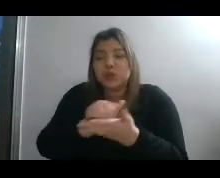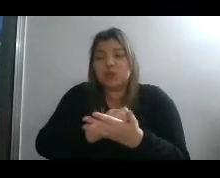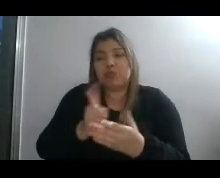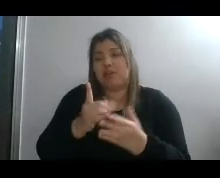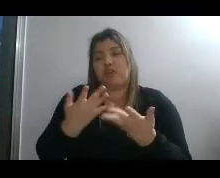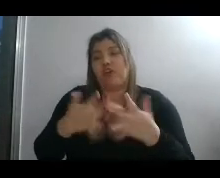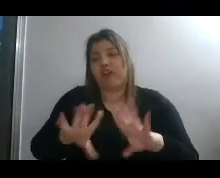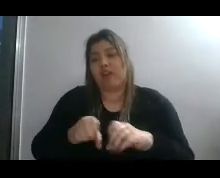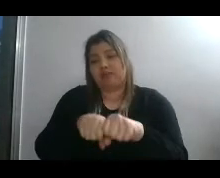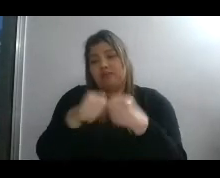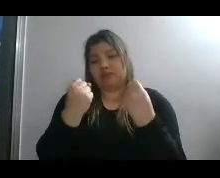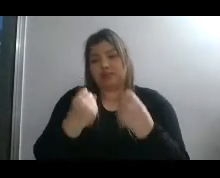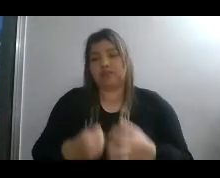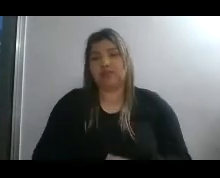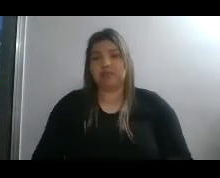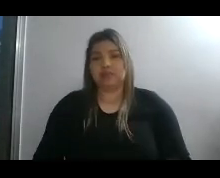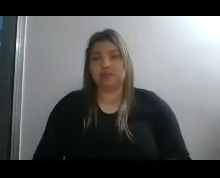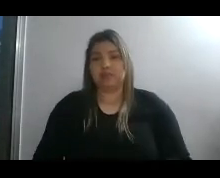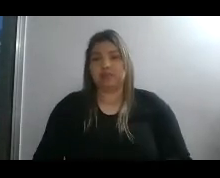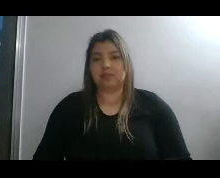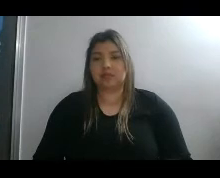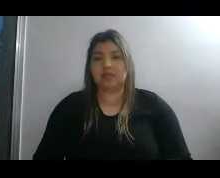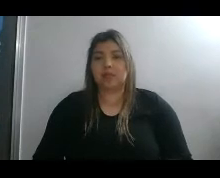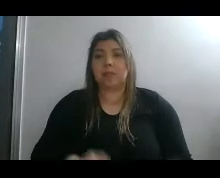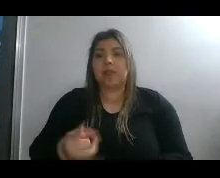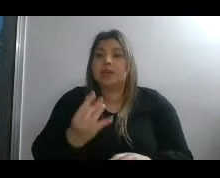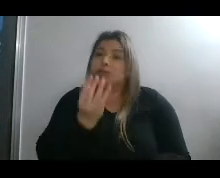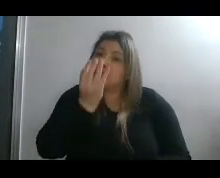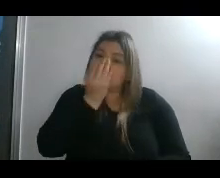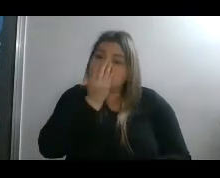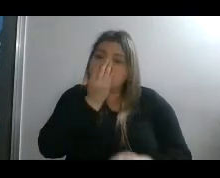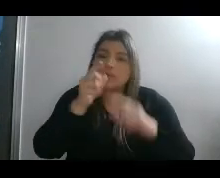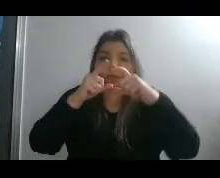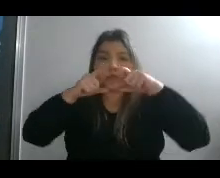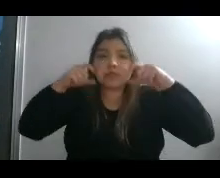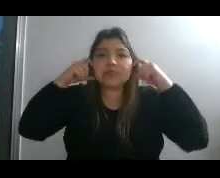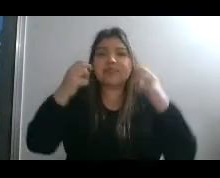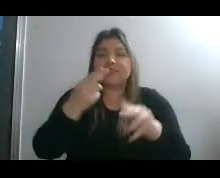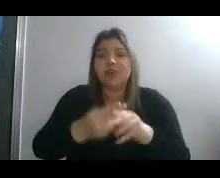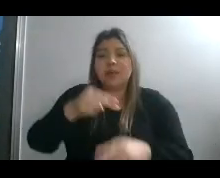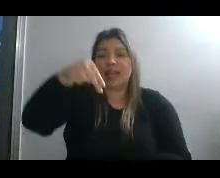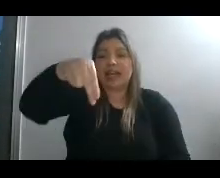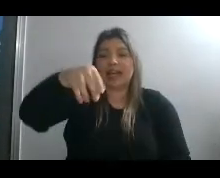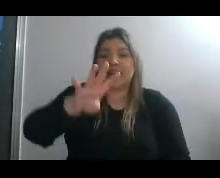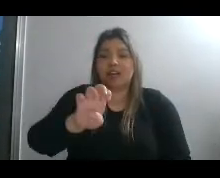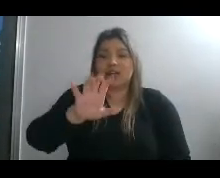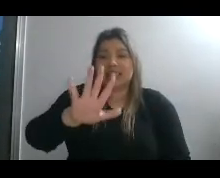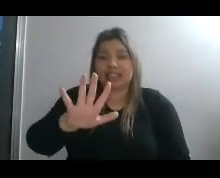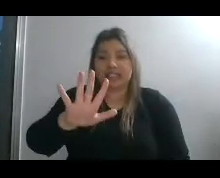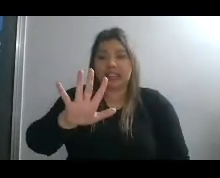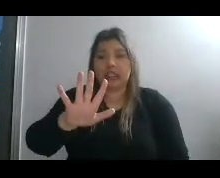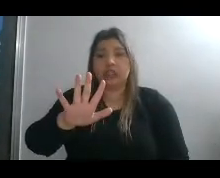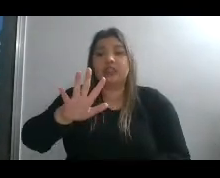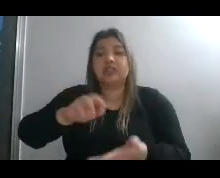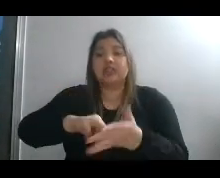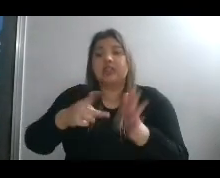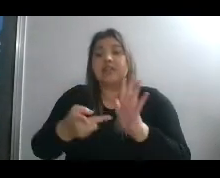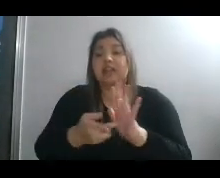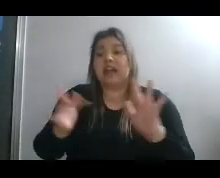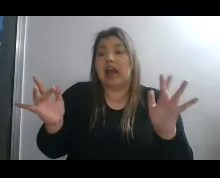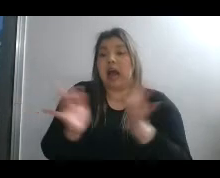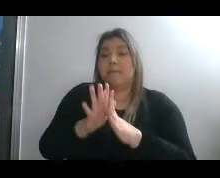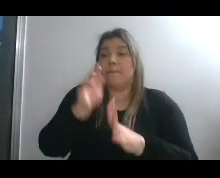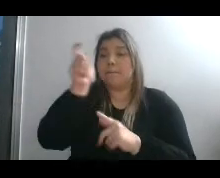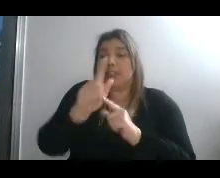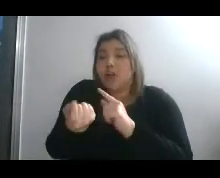dañar, ¿cierto? La mascarilla N95 se utiliza para retención de partículas menores a 5 micras, por eso se recomienda su